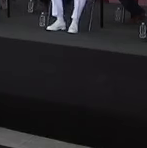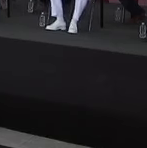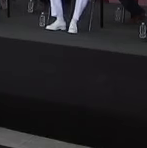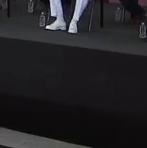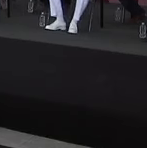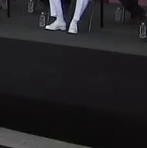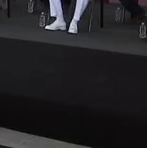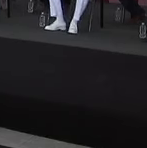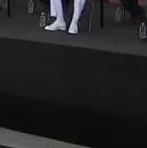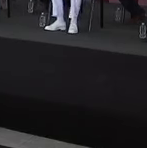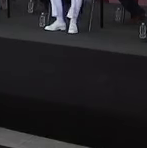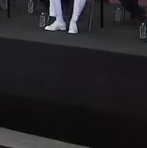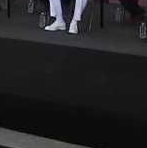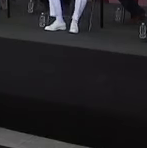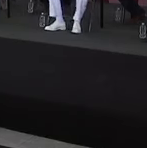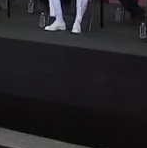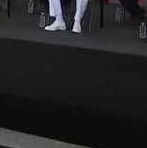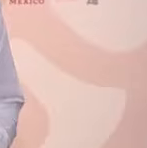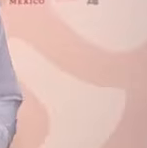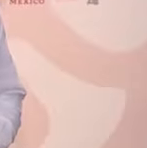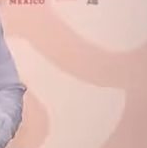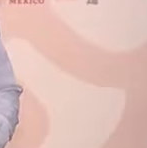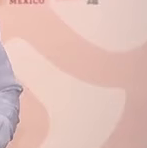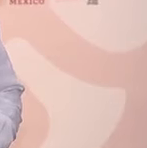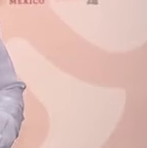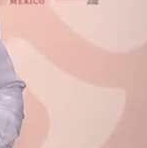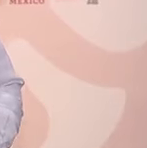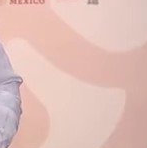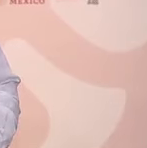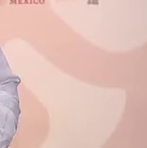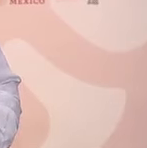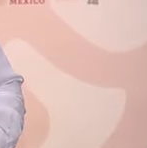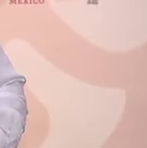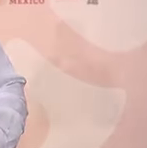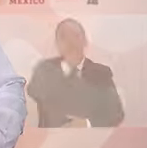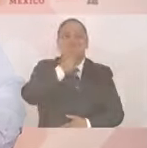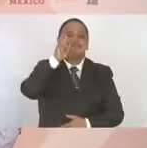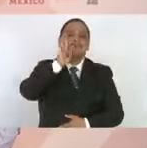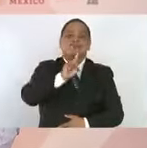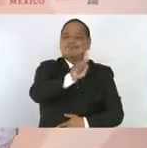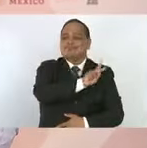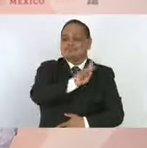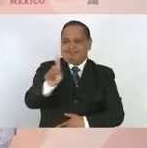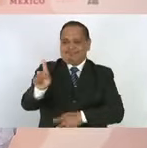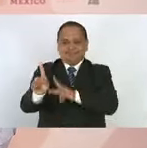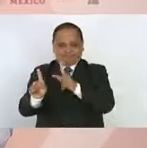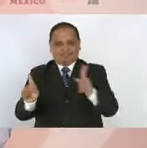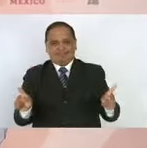Amigas, amigos,